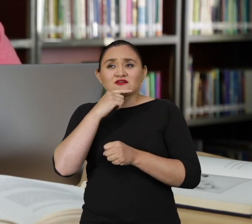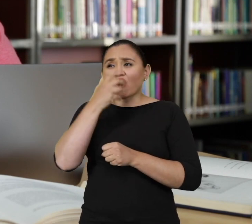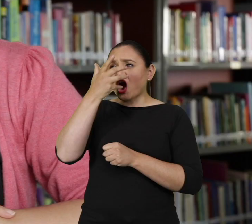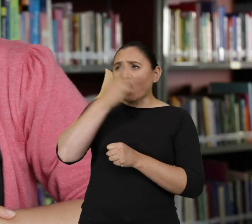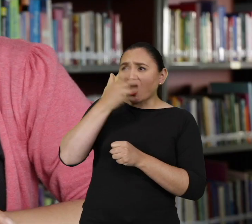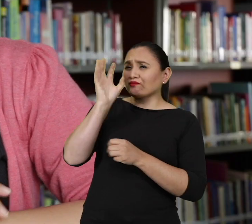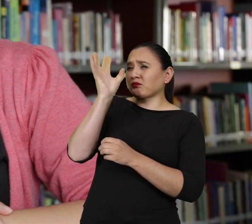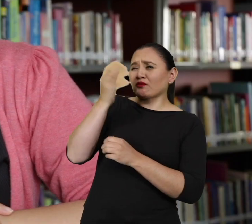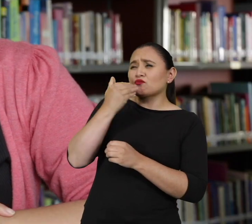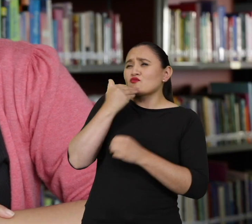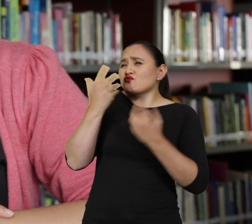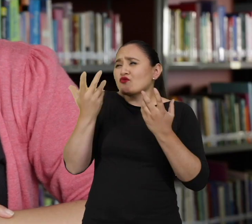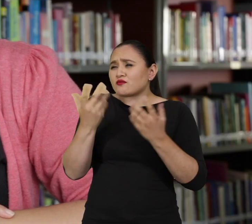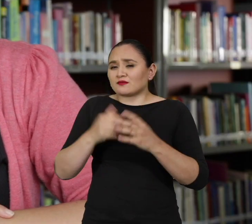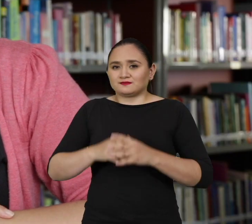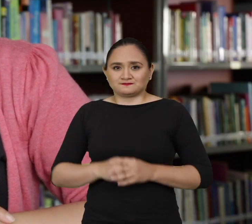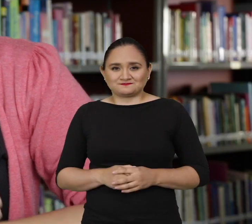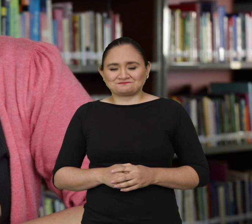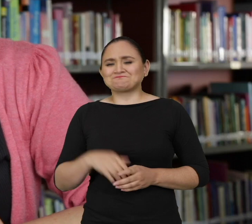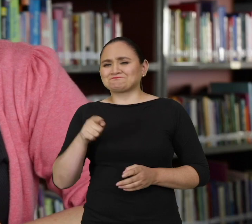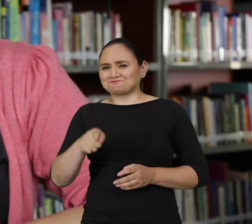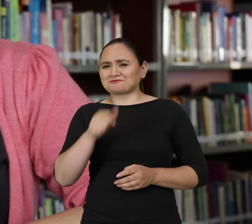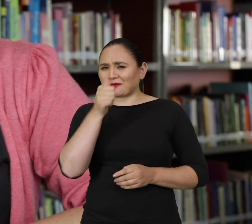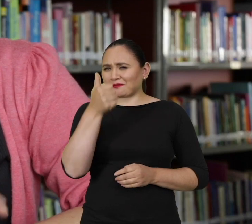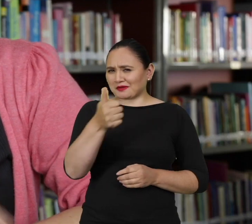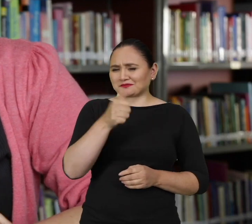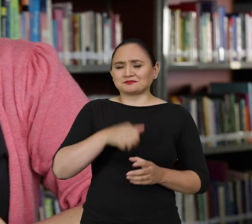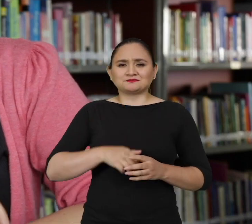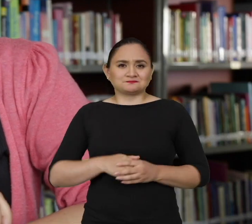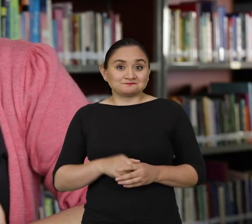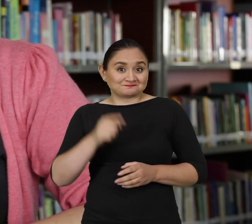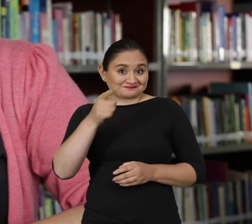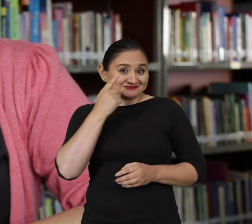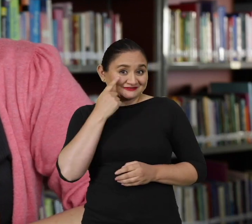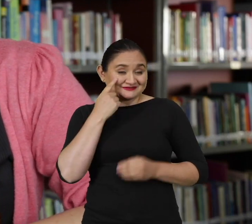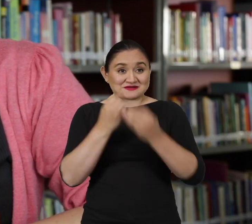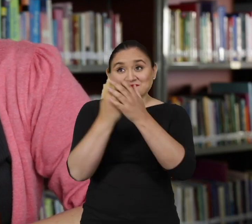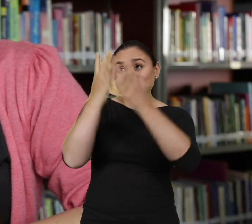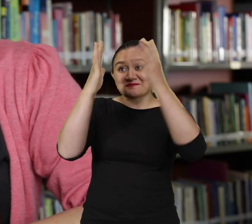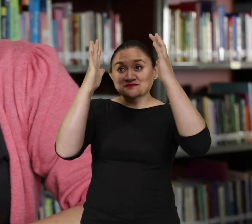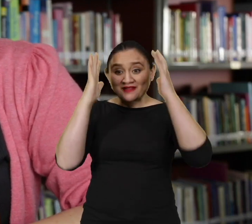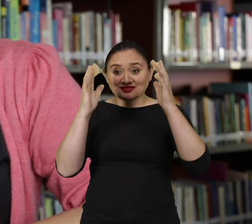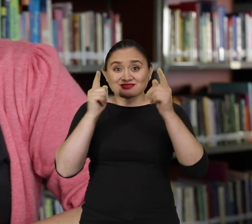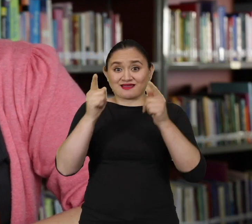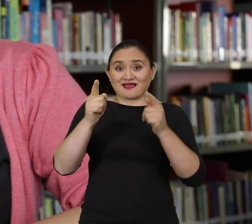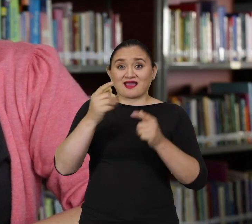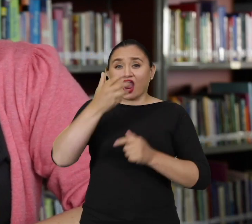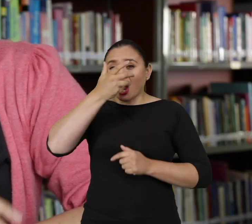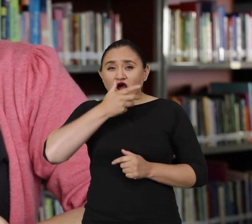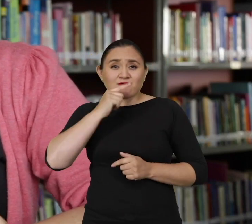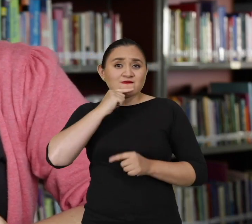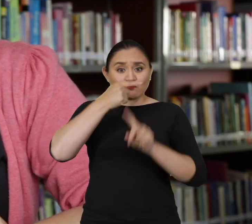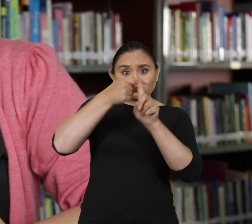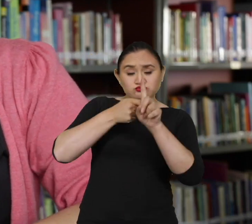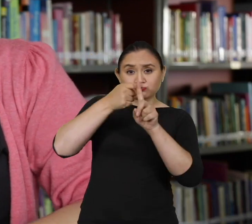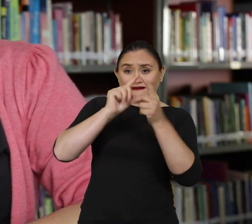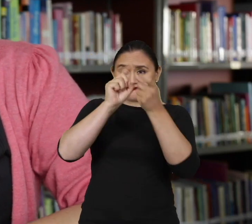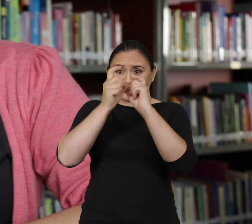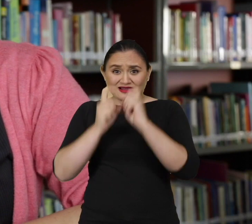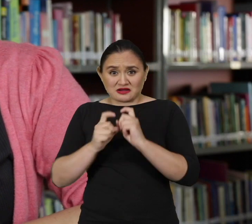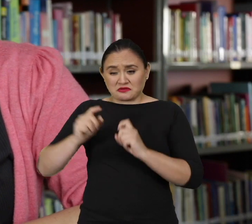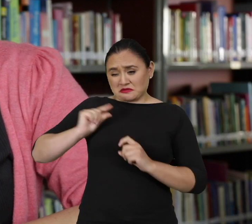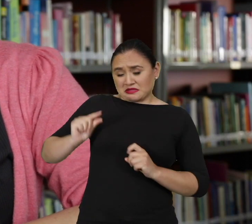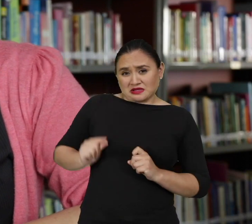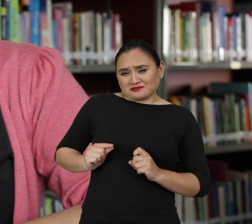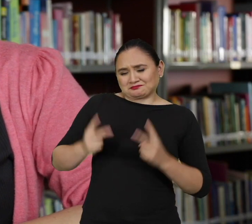plantas? Me encanta tu pregunta. En las plantas, los efectos del calentamiento climático no se conocen muy en detalle. Por eso